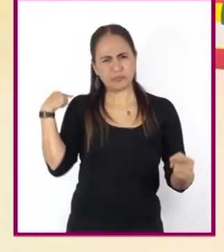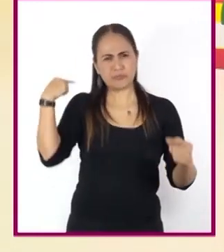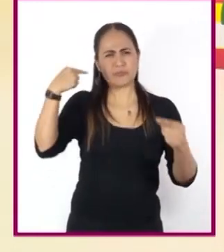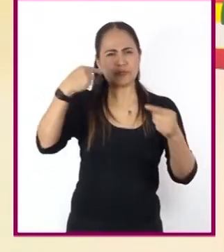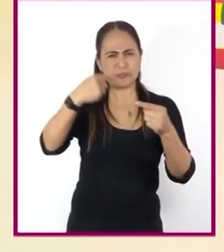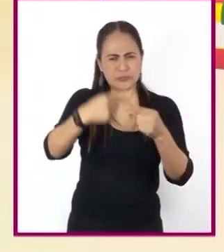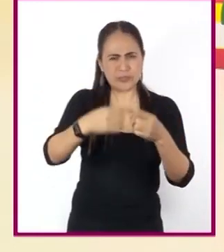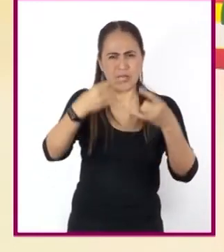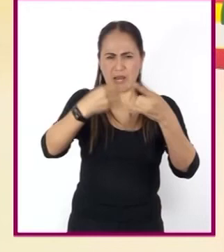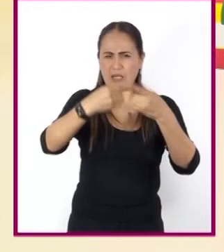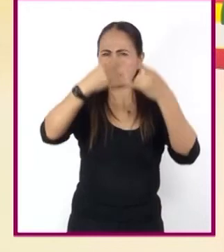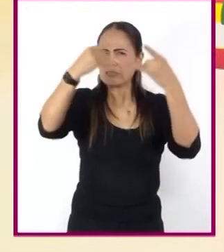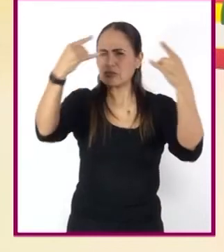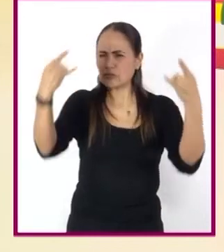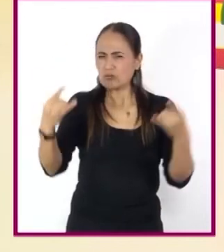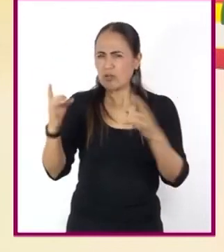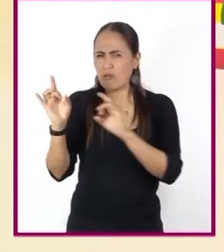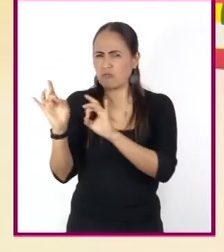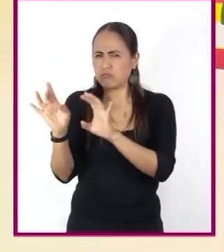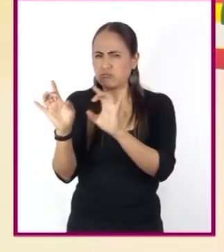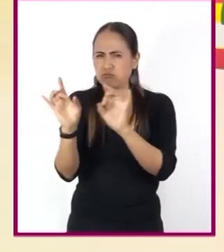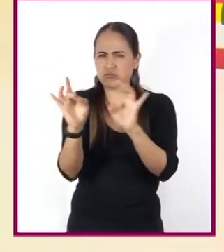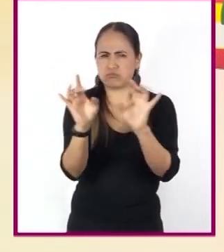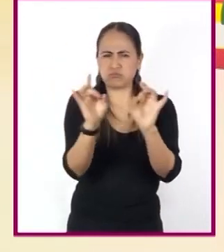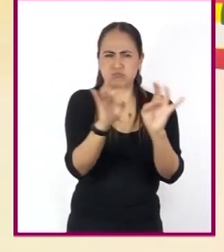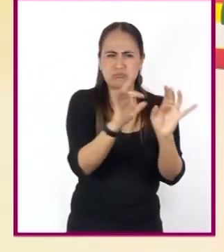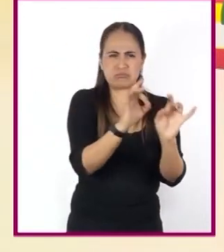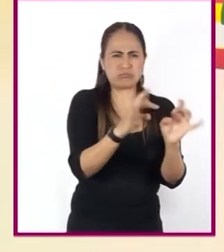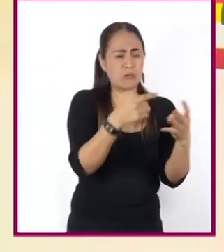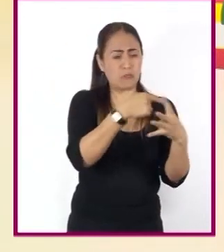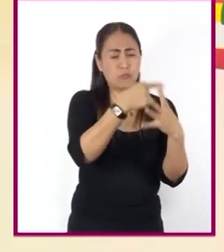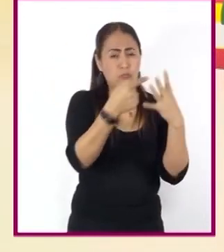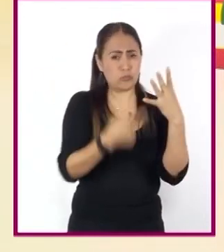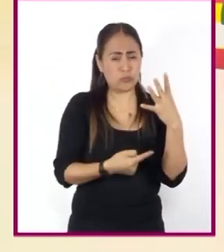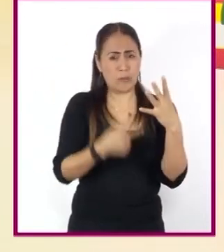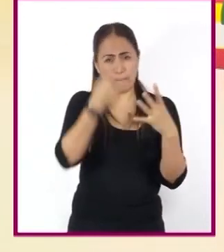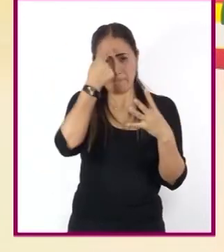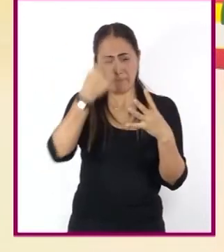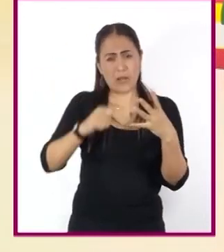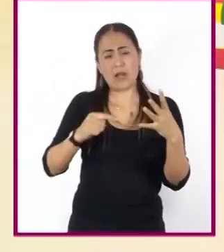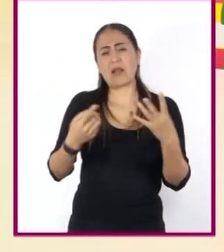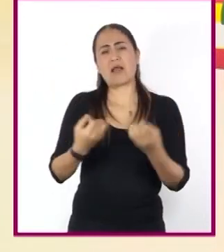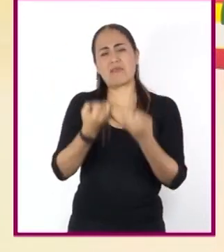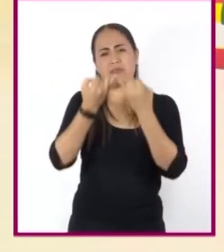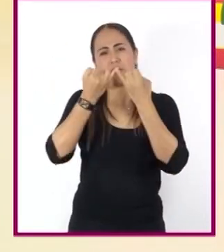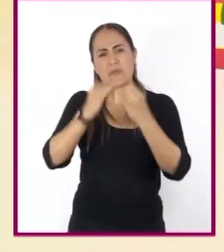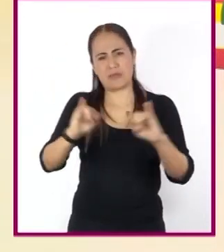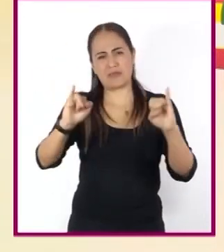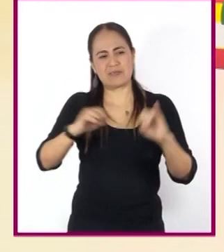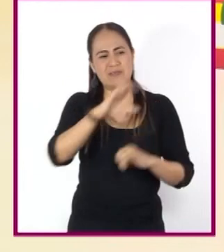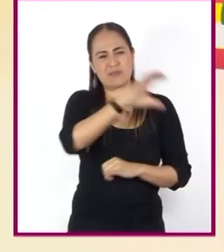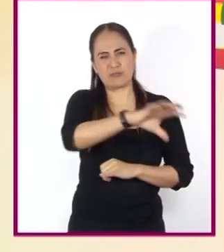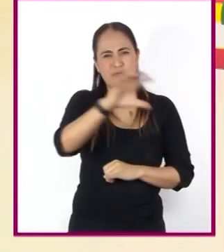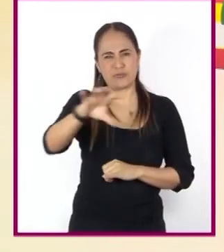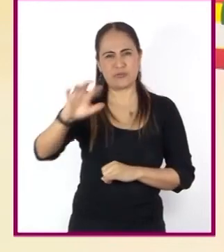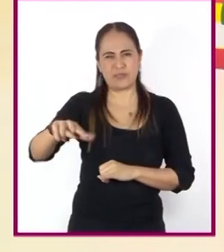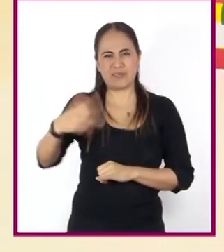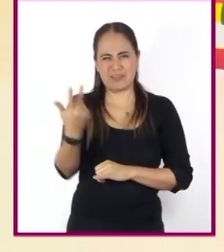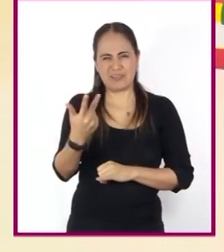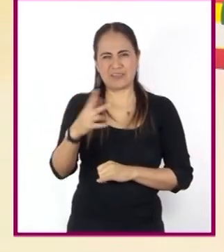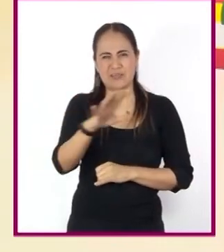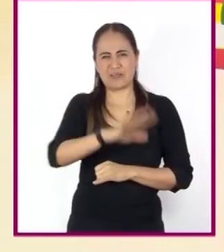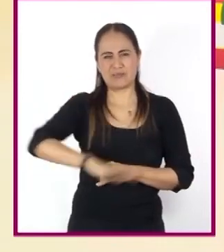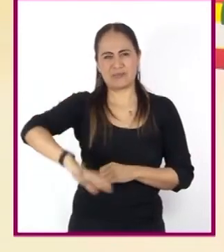histórico, fueron múltiples las causas que desencadenaron el movimiento independentista de las 13 colonias británicas.